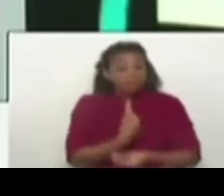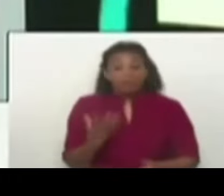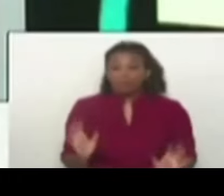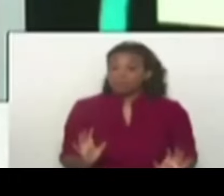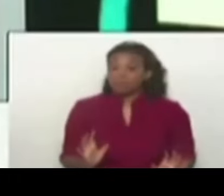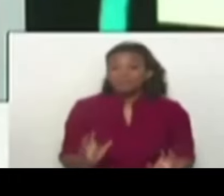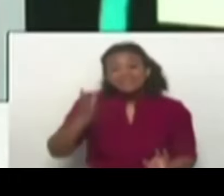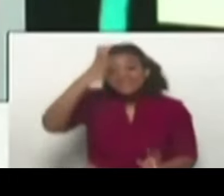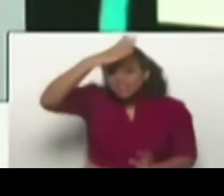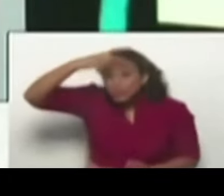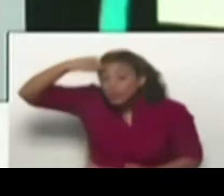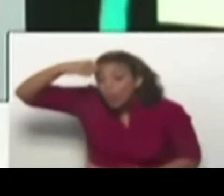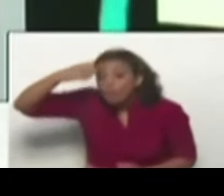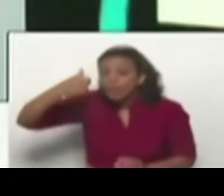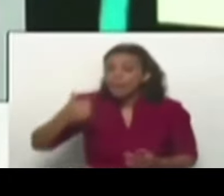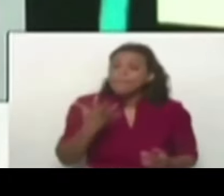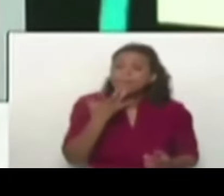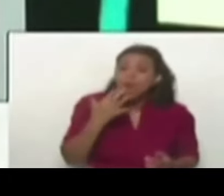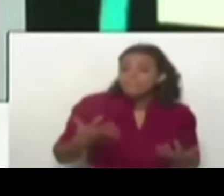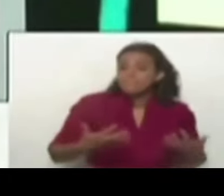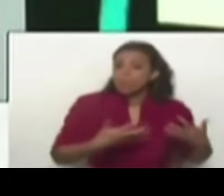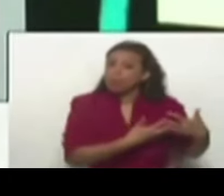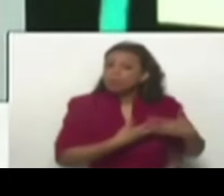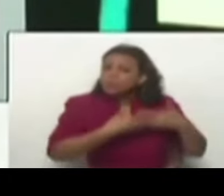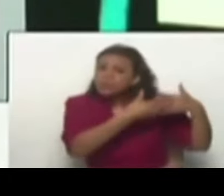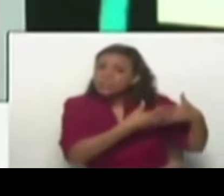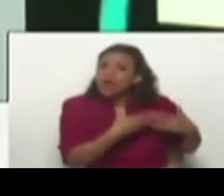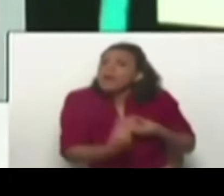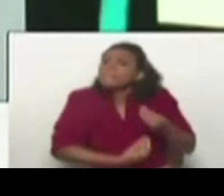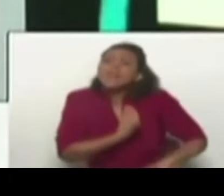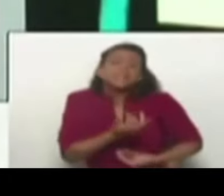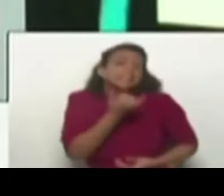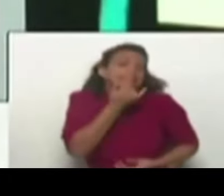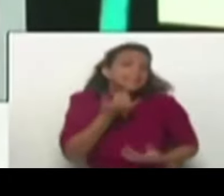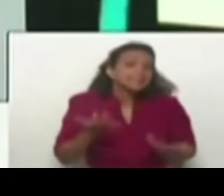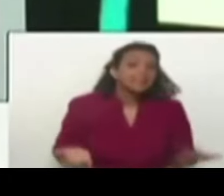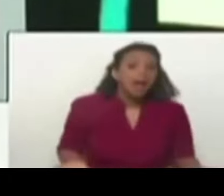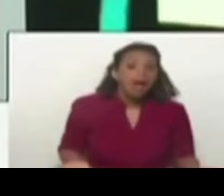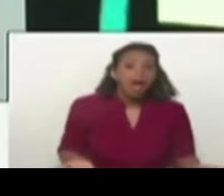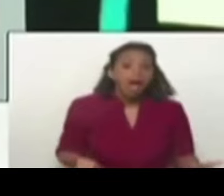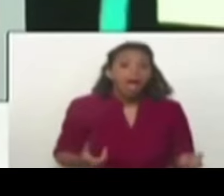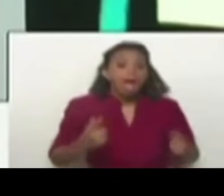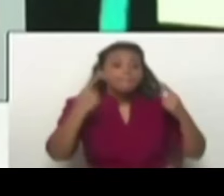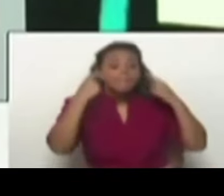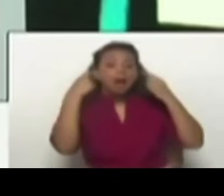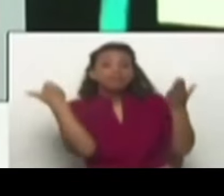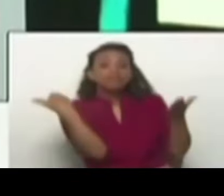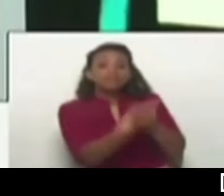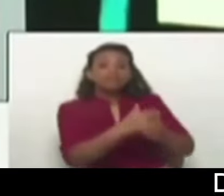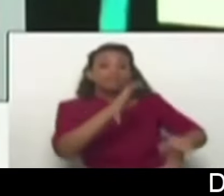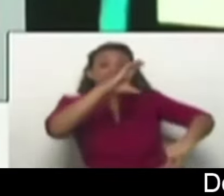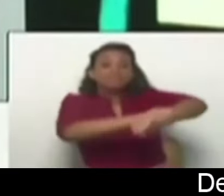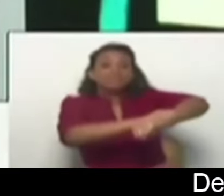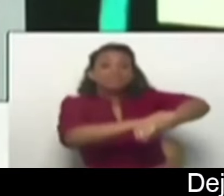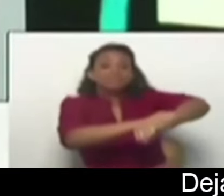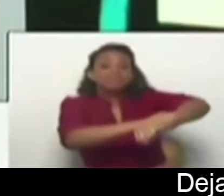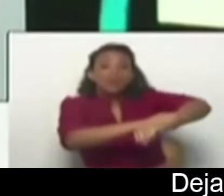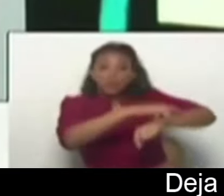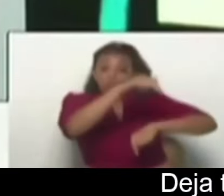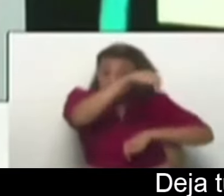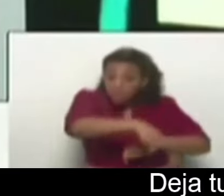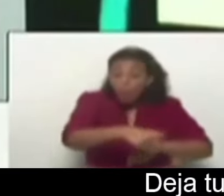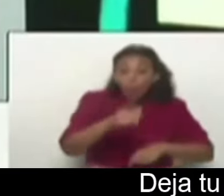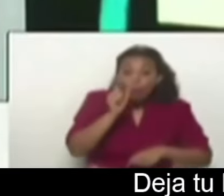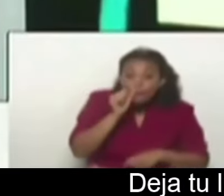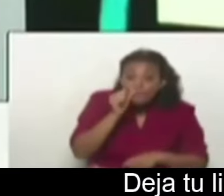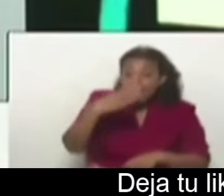Si Donald Trump hiciera eso, ¿qué pasaría? Le ponen los ganchos, mi compadre. Entonces este señor